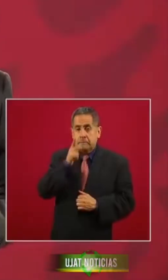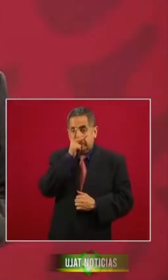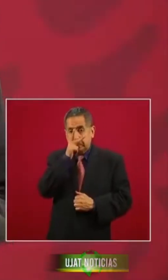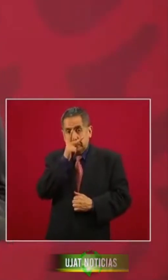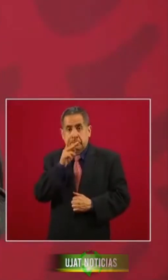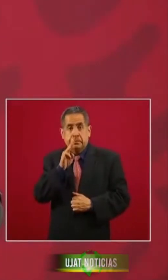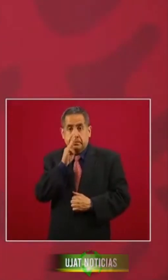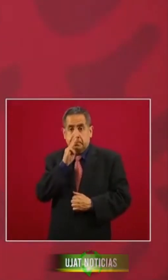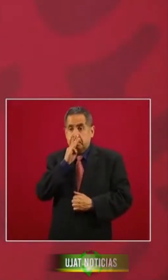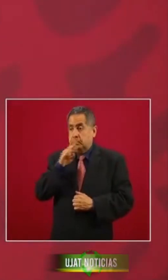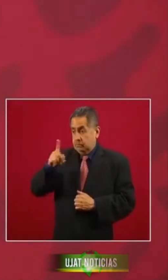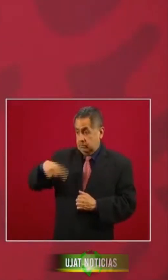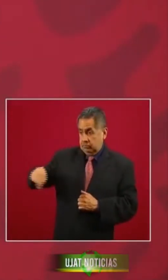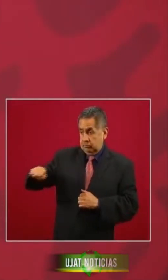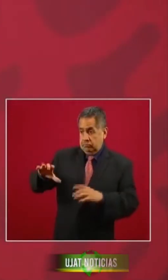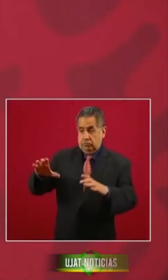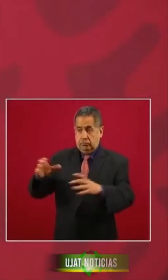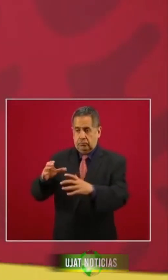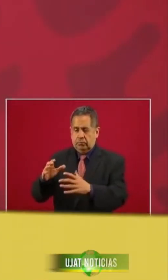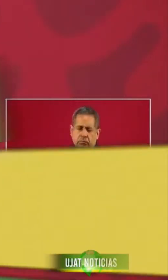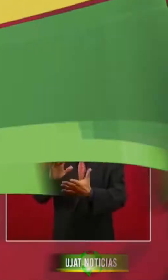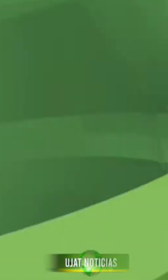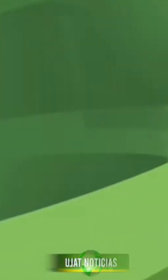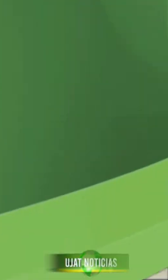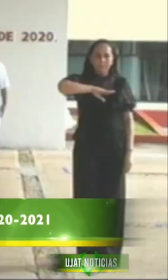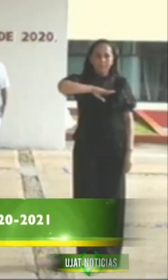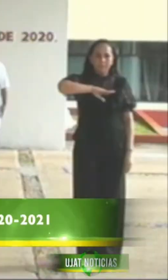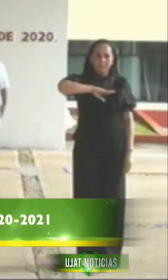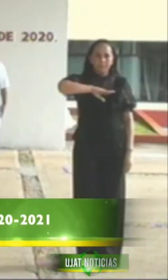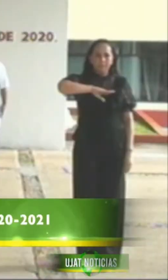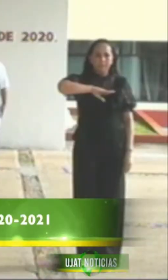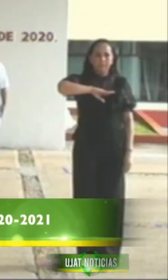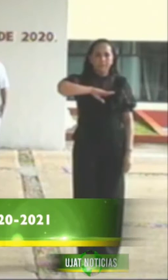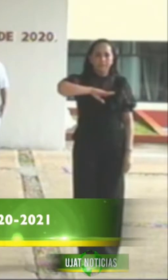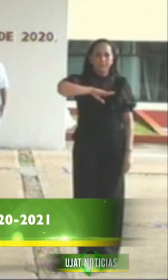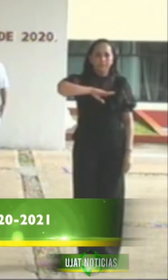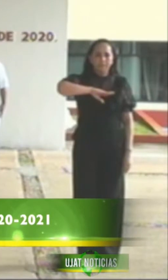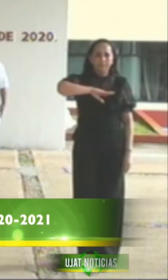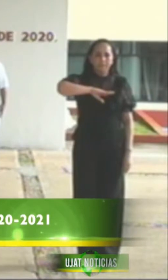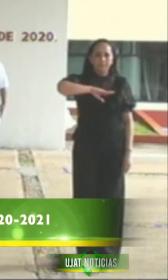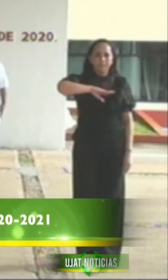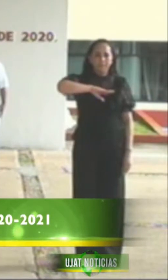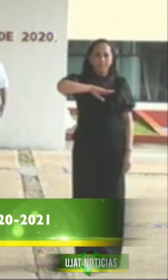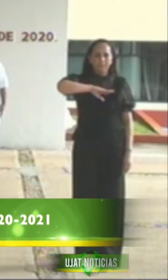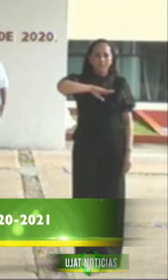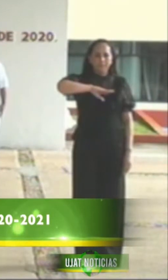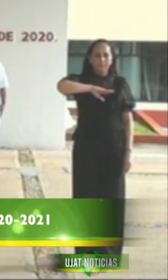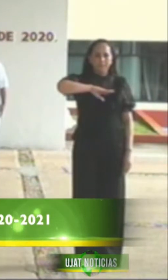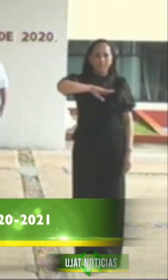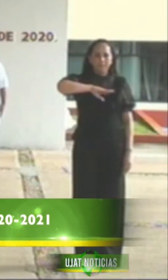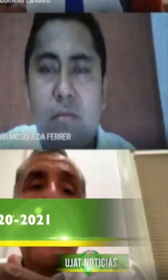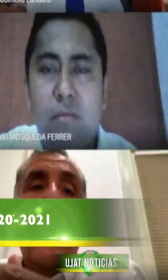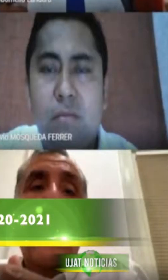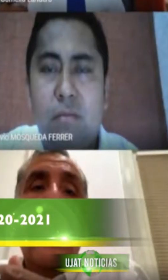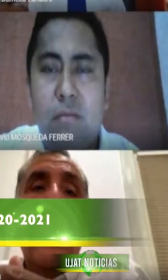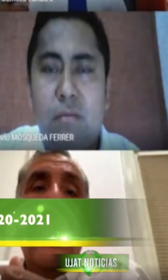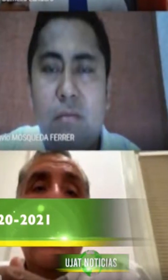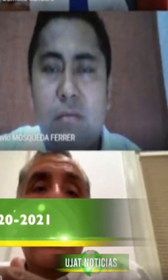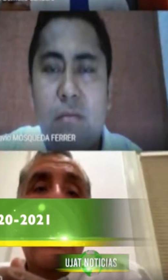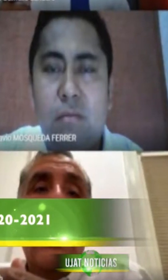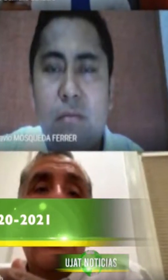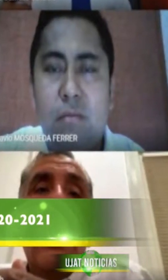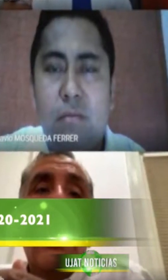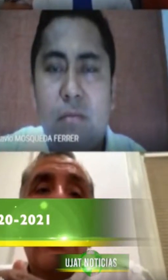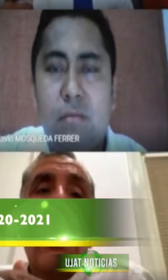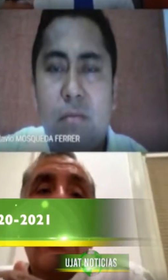apoyo brindado a sus hijos para evitar contagios. Es algo atípico, pero era necesario hacerlo de manera